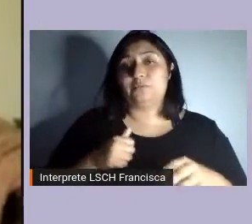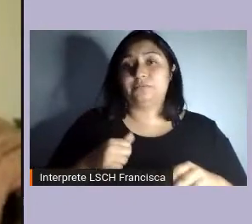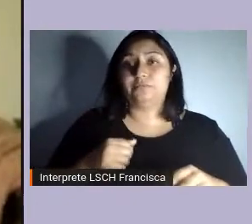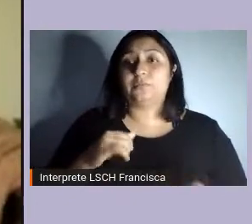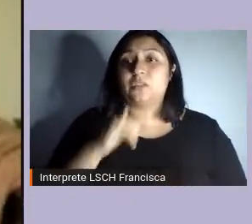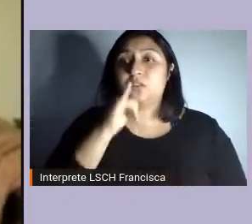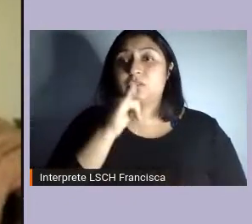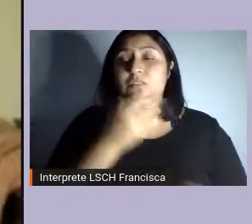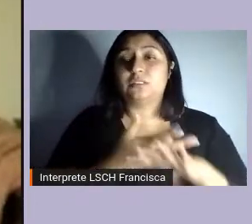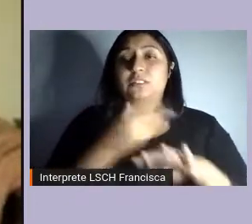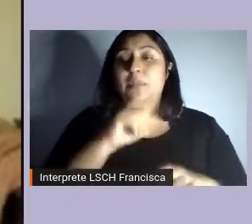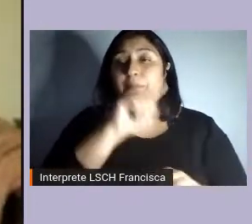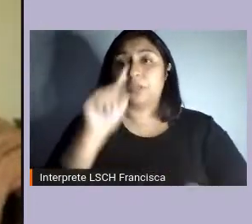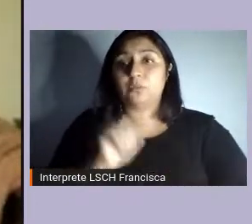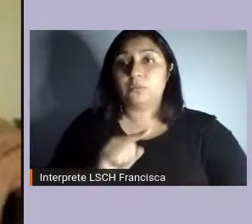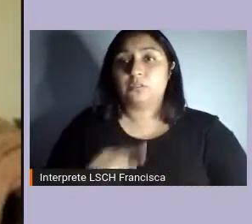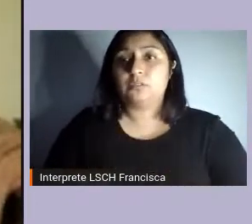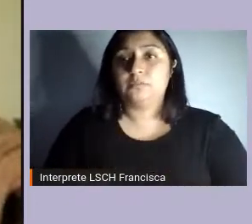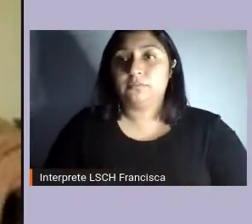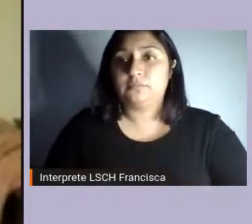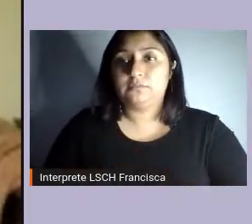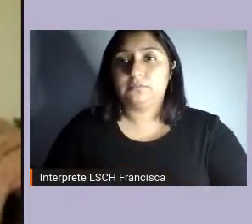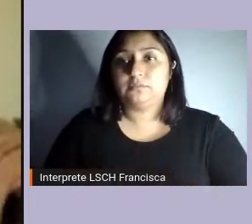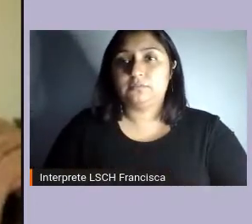pregunta, aporte.